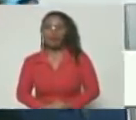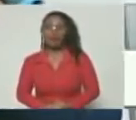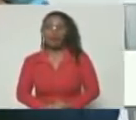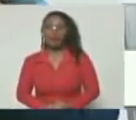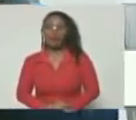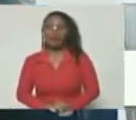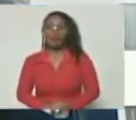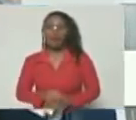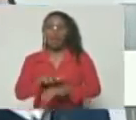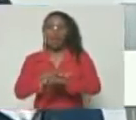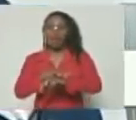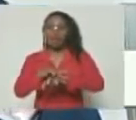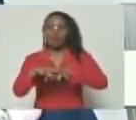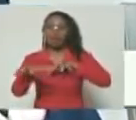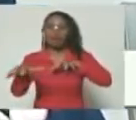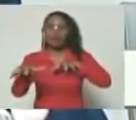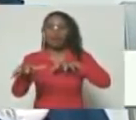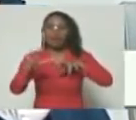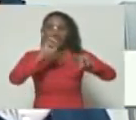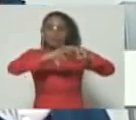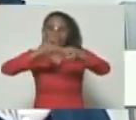la mayoría de los que estamos aquí sentados,